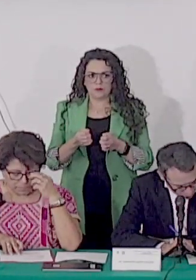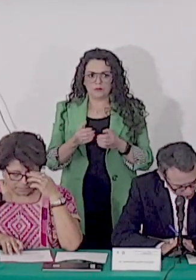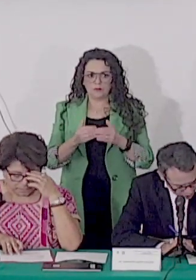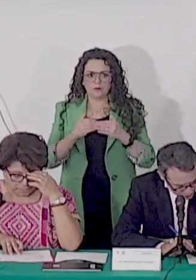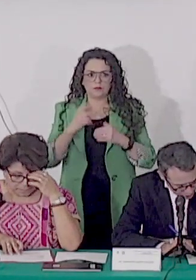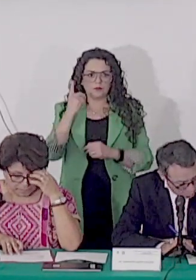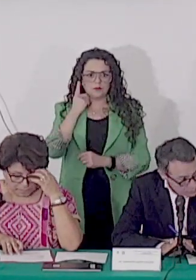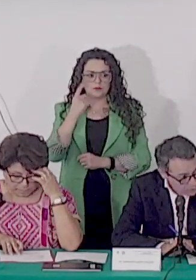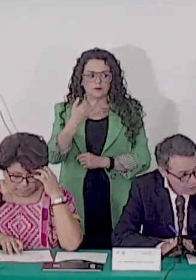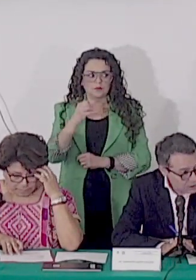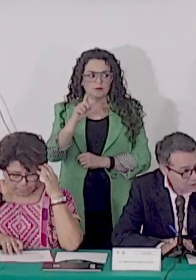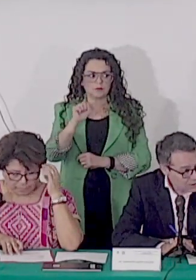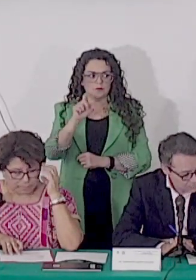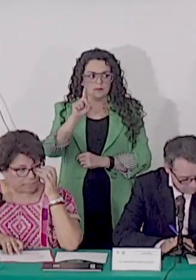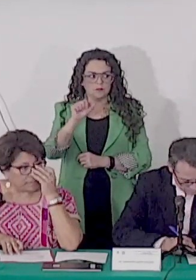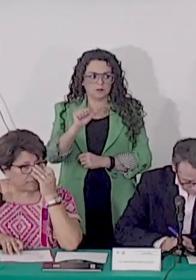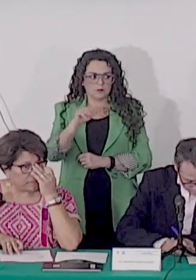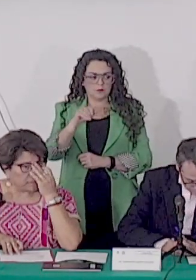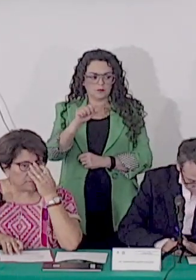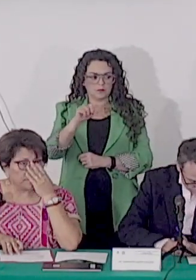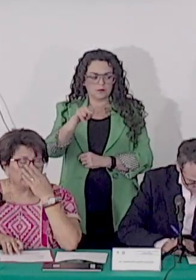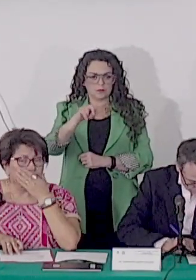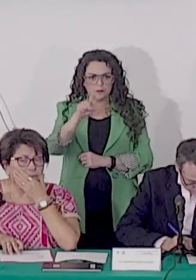Diputada Yolanda Alicia López Martínez. Presente.